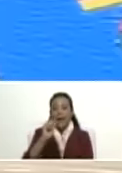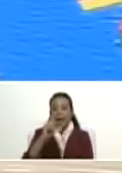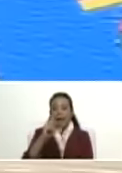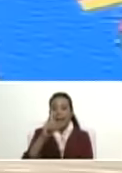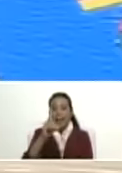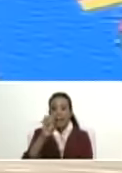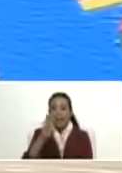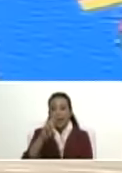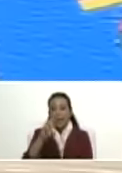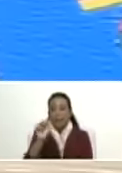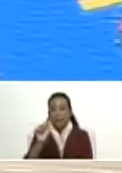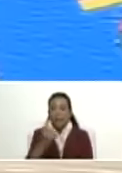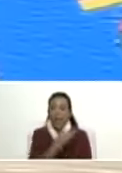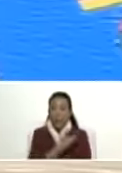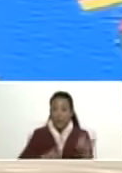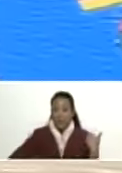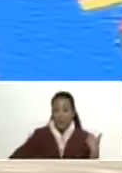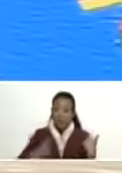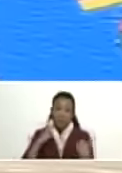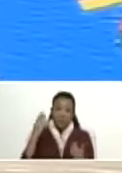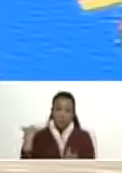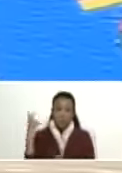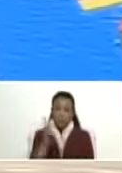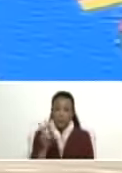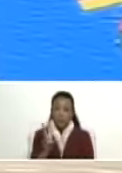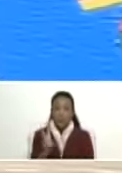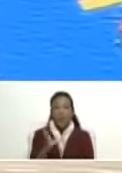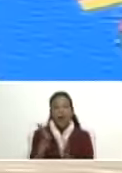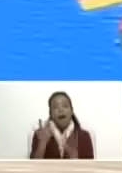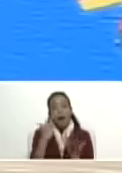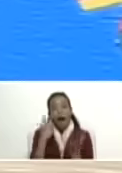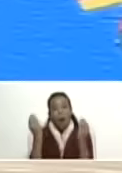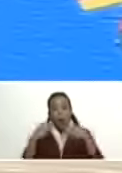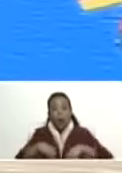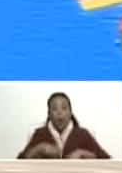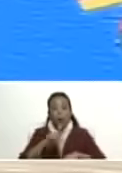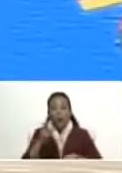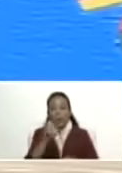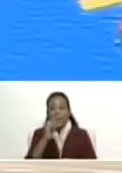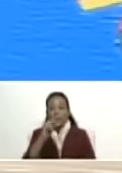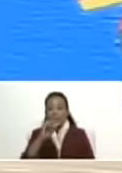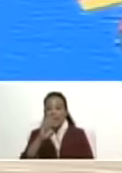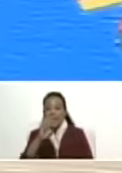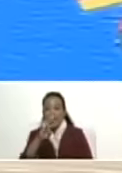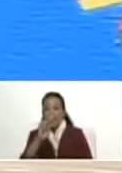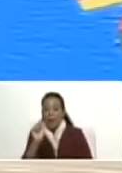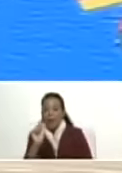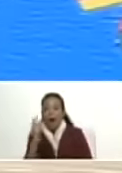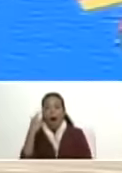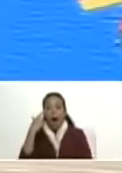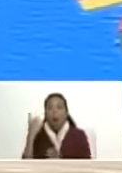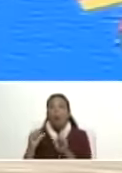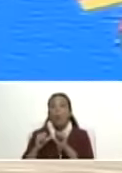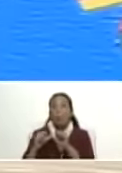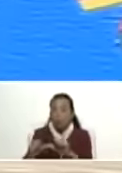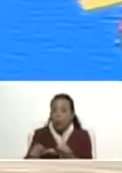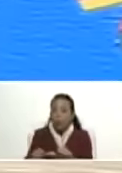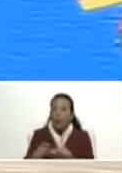y le toca administrar el Acuerdo de Ginebra en esos años.